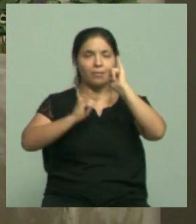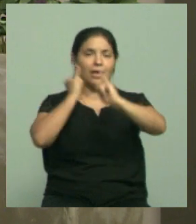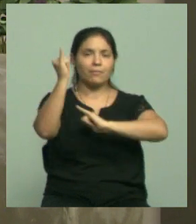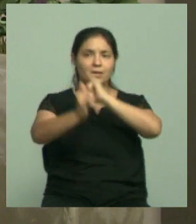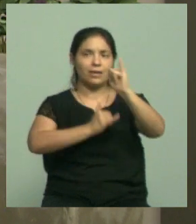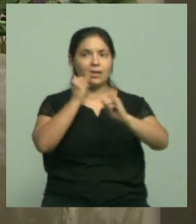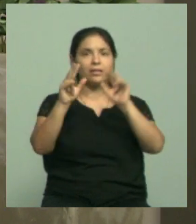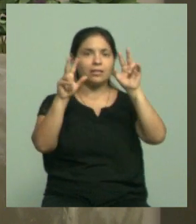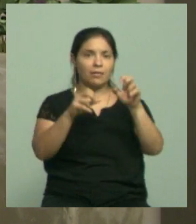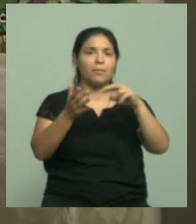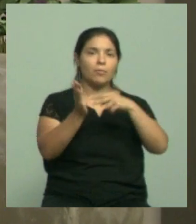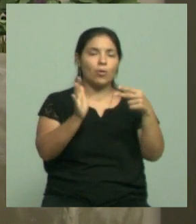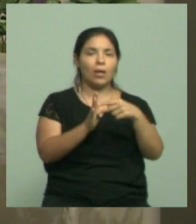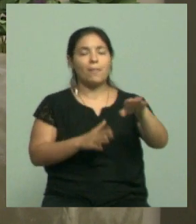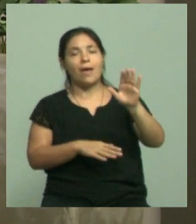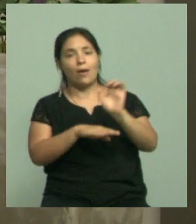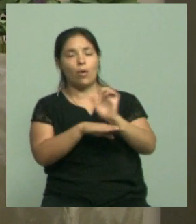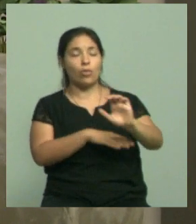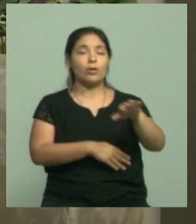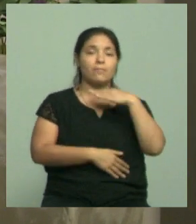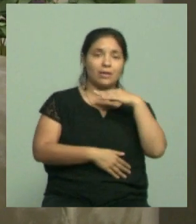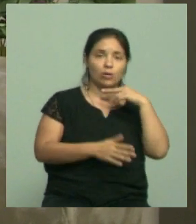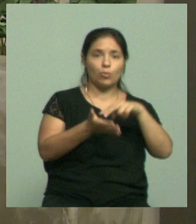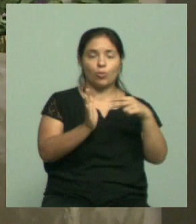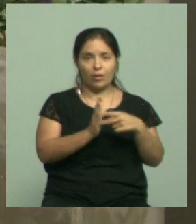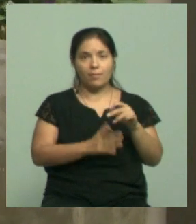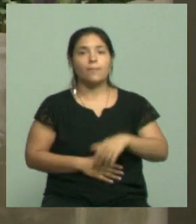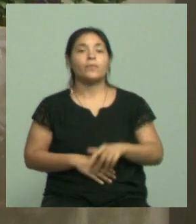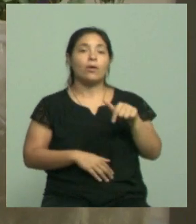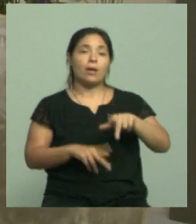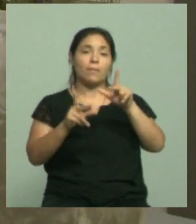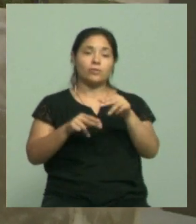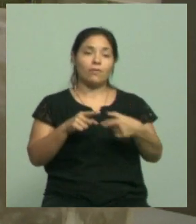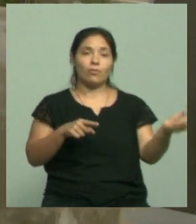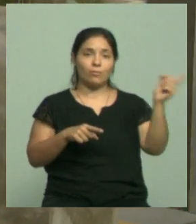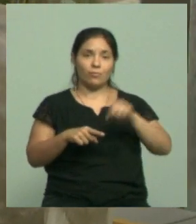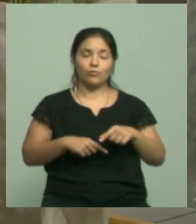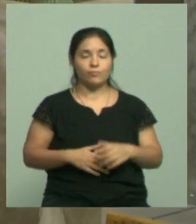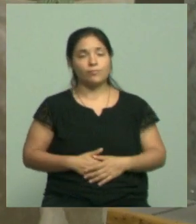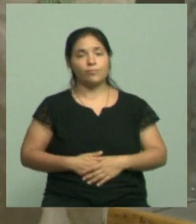diplomático entre México y Ecuador. Nos tenemos que ir a la pausa, enseguida volvemos y hablamos de dengue.